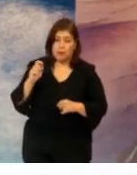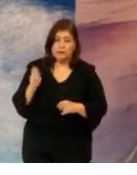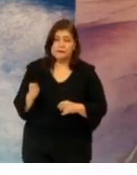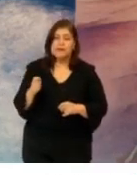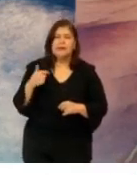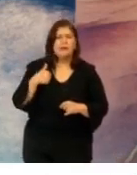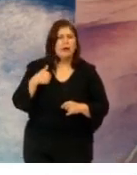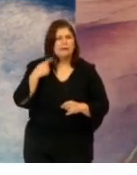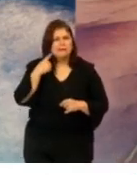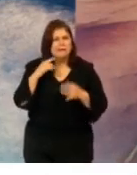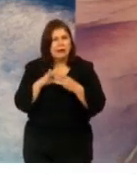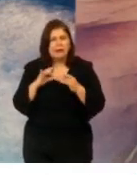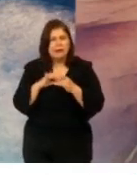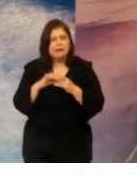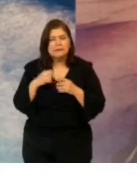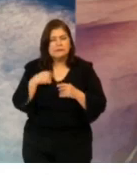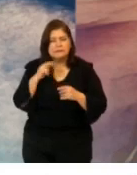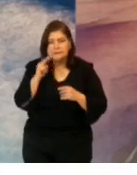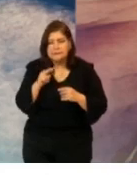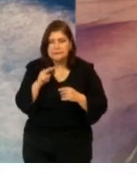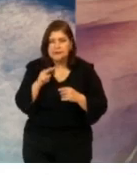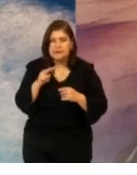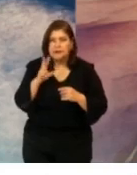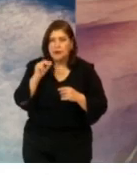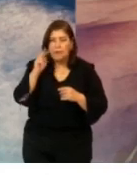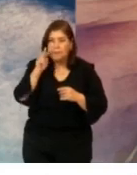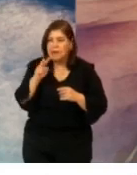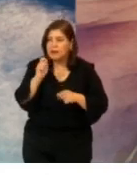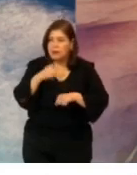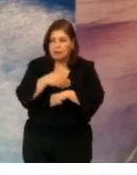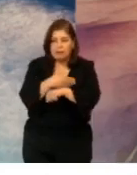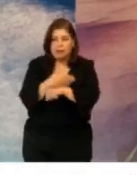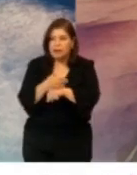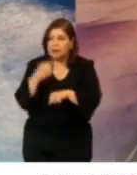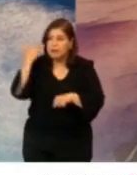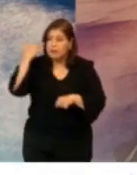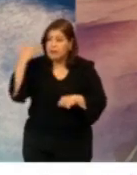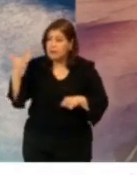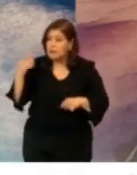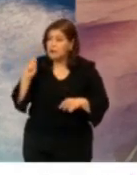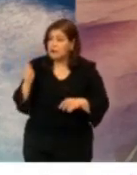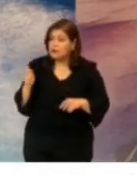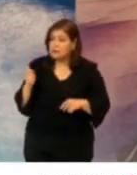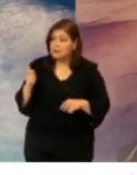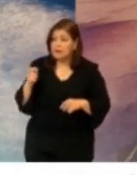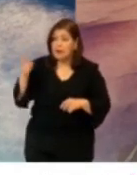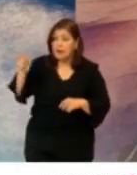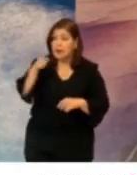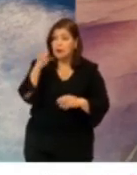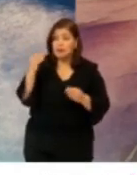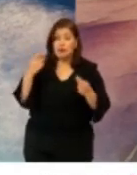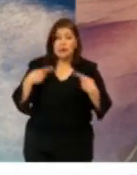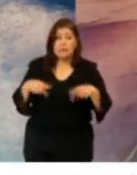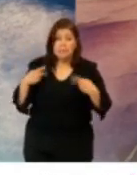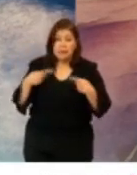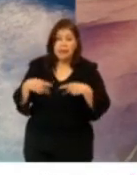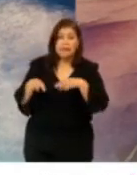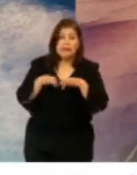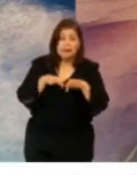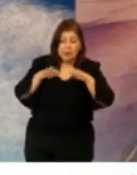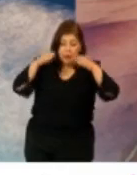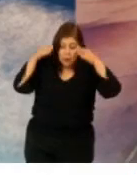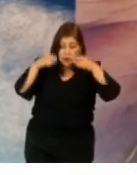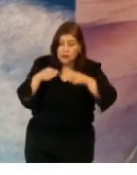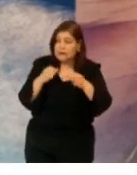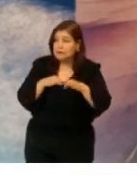en la plática y que no vi fue el tiempo. De este lado hay mucha gente que ha dedicado su vida al trabajo social.